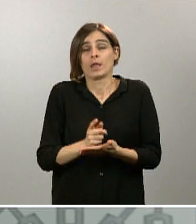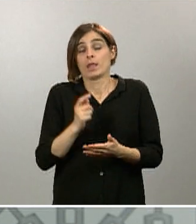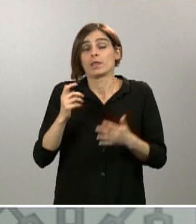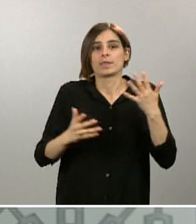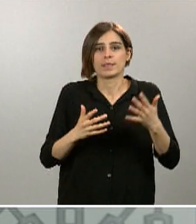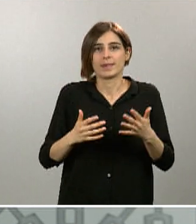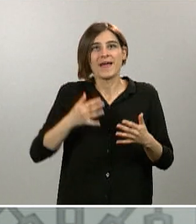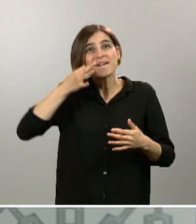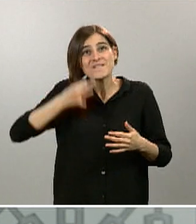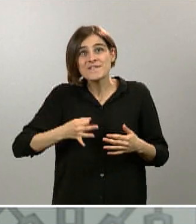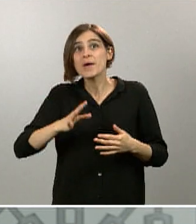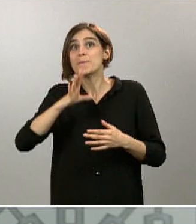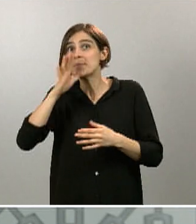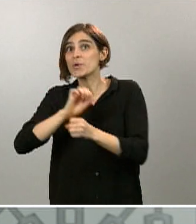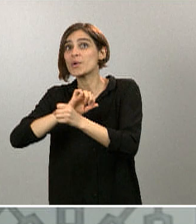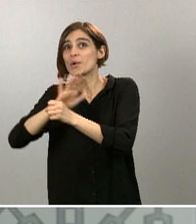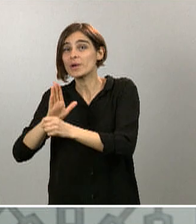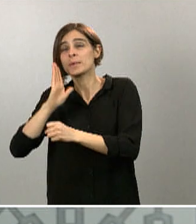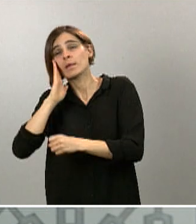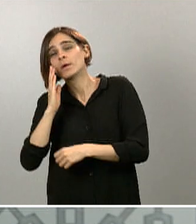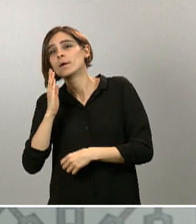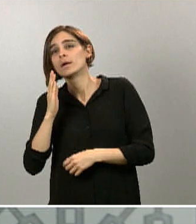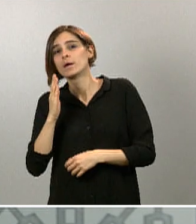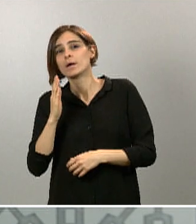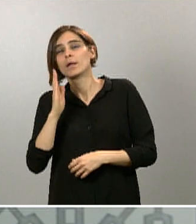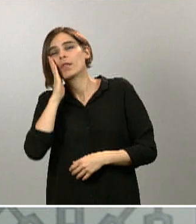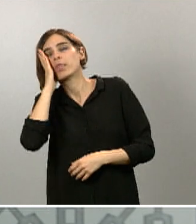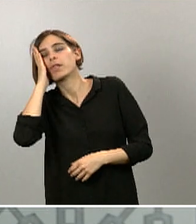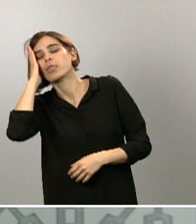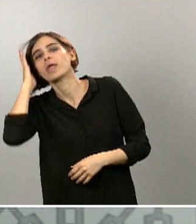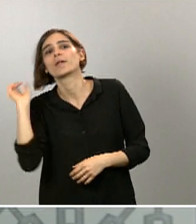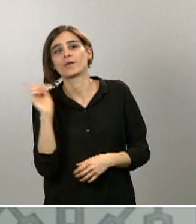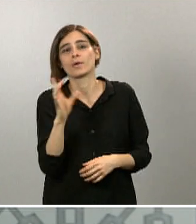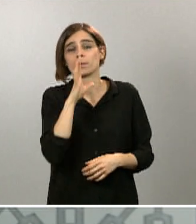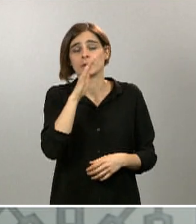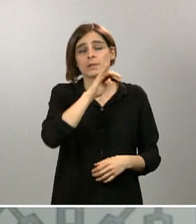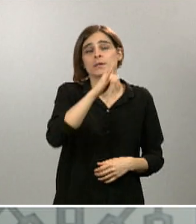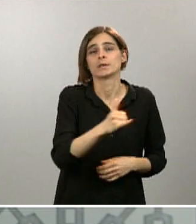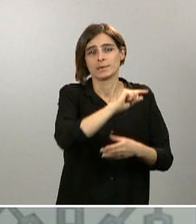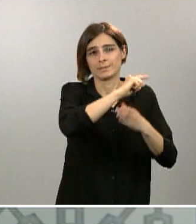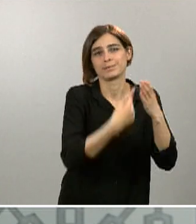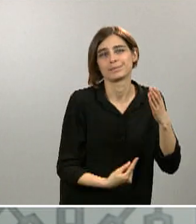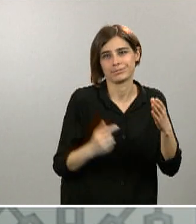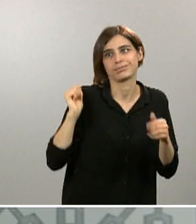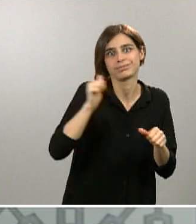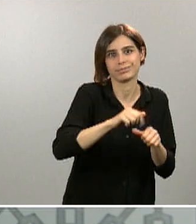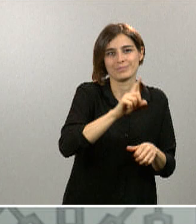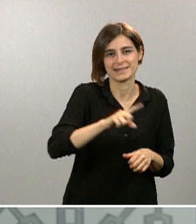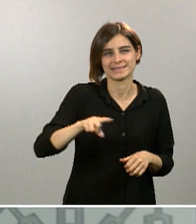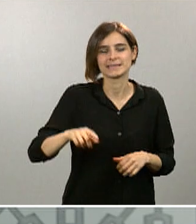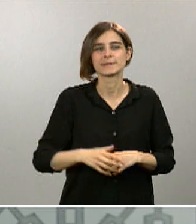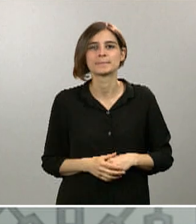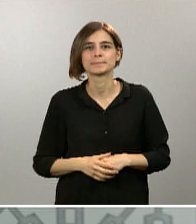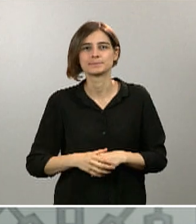Yo personalmente no puedo dar muchos consejos porque hay una variabilidad muy importante de